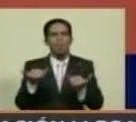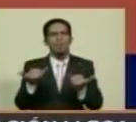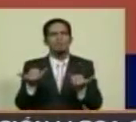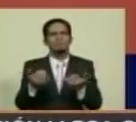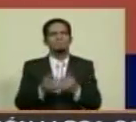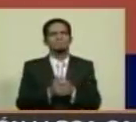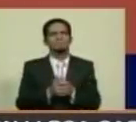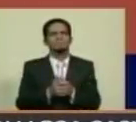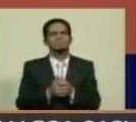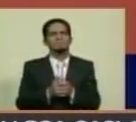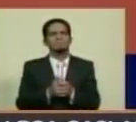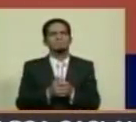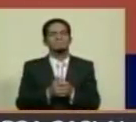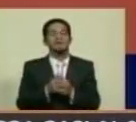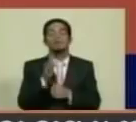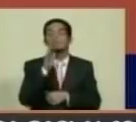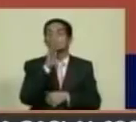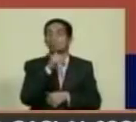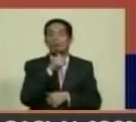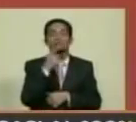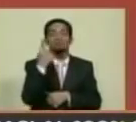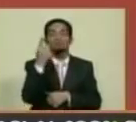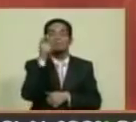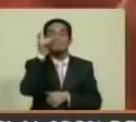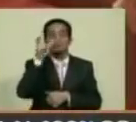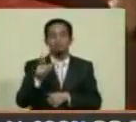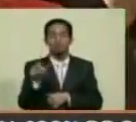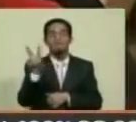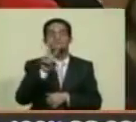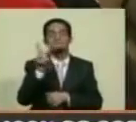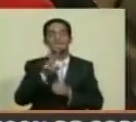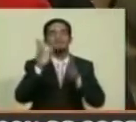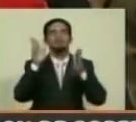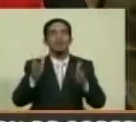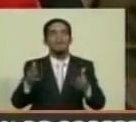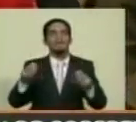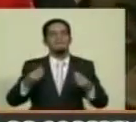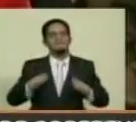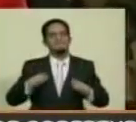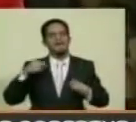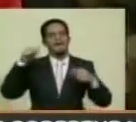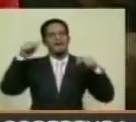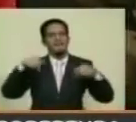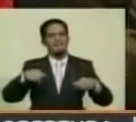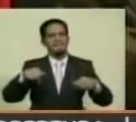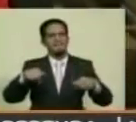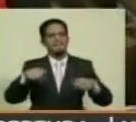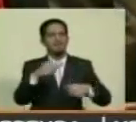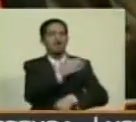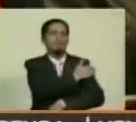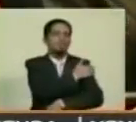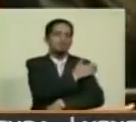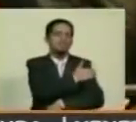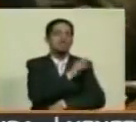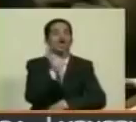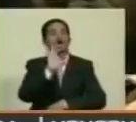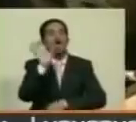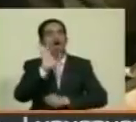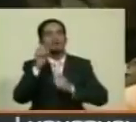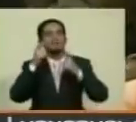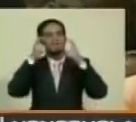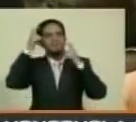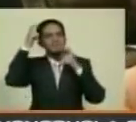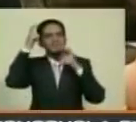No hay un solo venezolano que viva en esta tierra, sea de oposición, o sea chavista, o sea de la